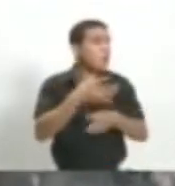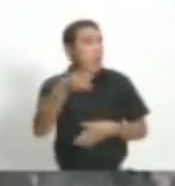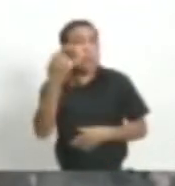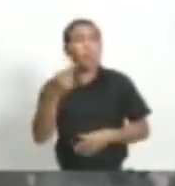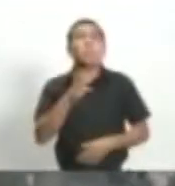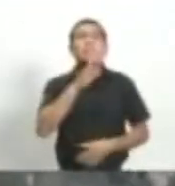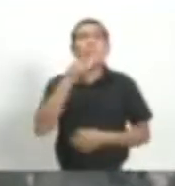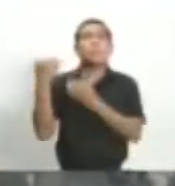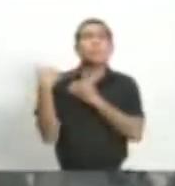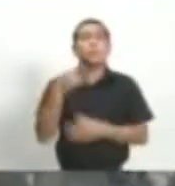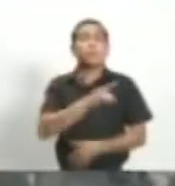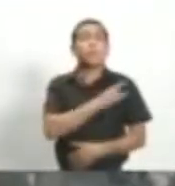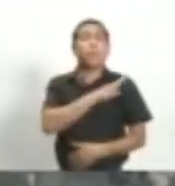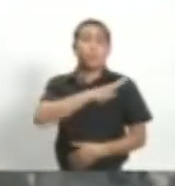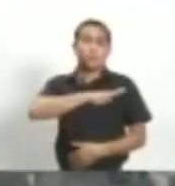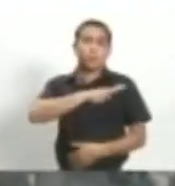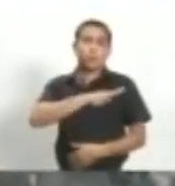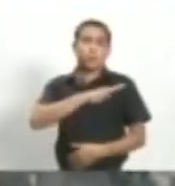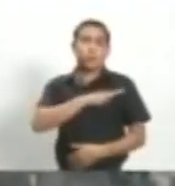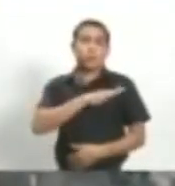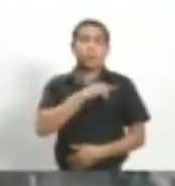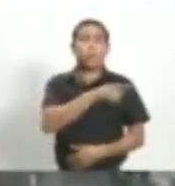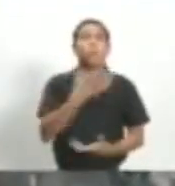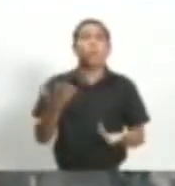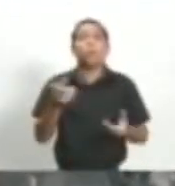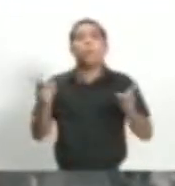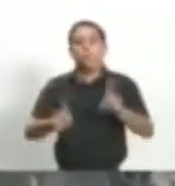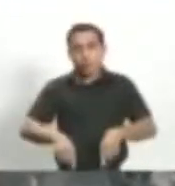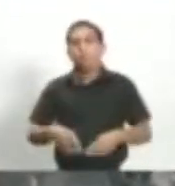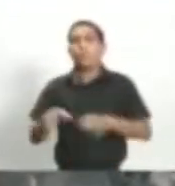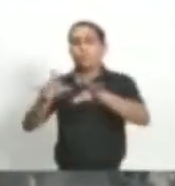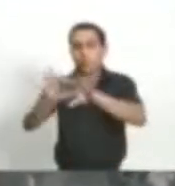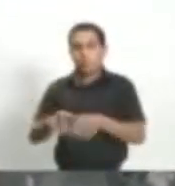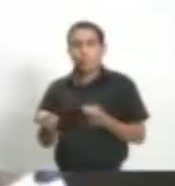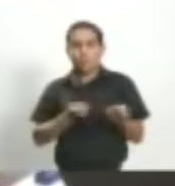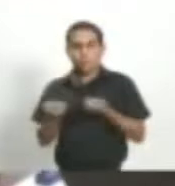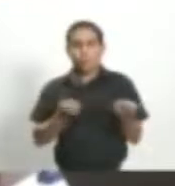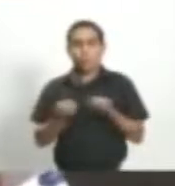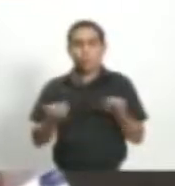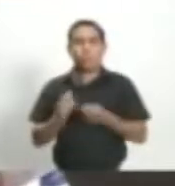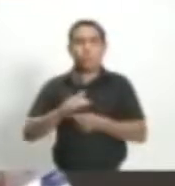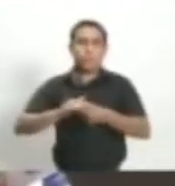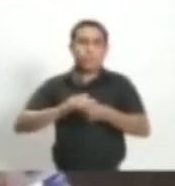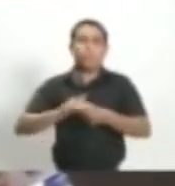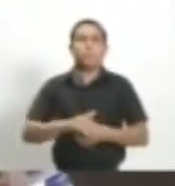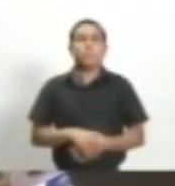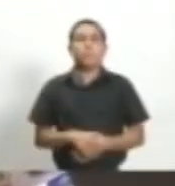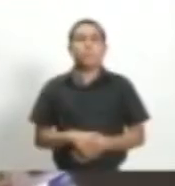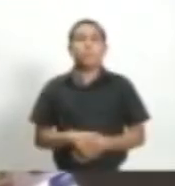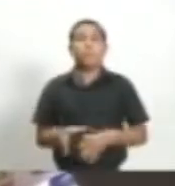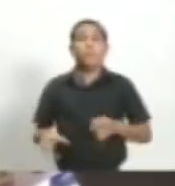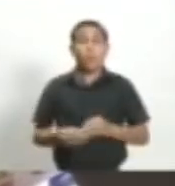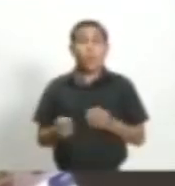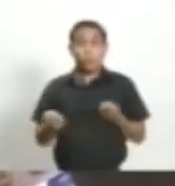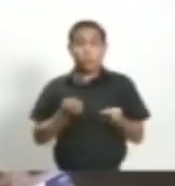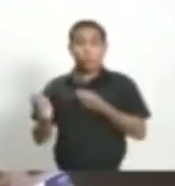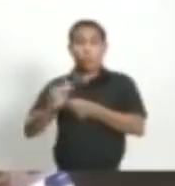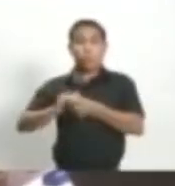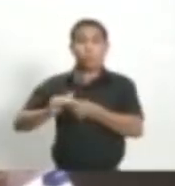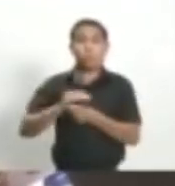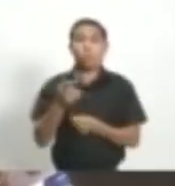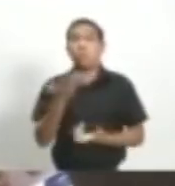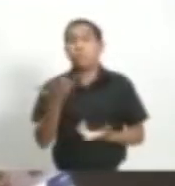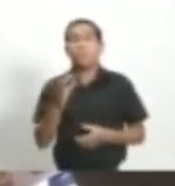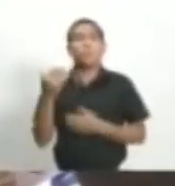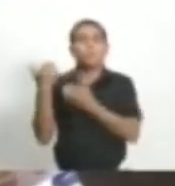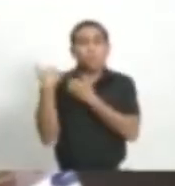alcaldía, hace vigilancia por medio de la Secretaría de Control Urbano. Asimismo, Control Urbano señaló que ellos solo se encargan